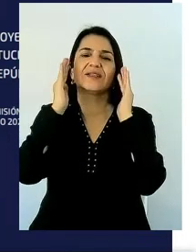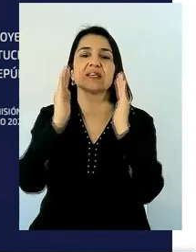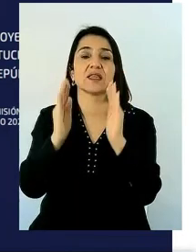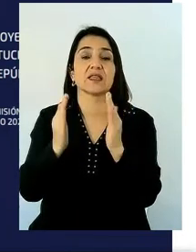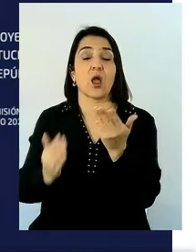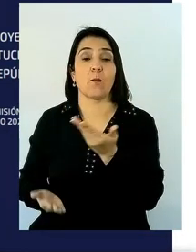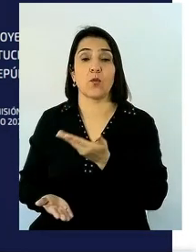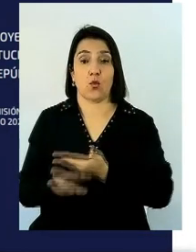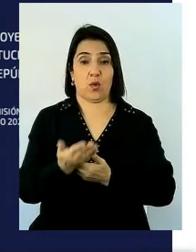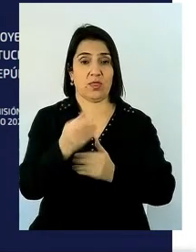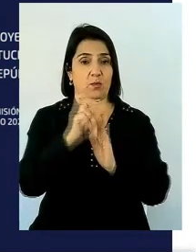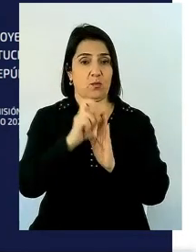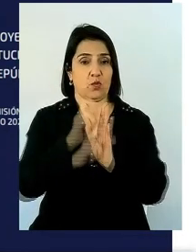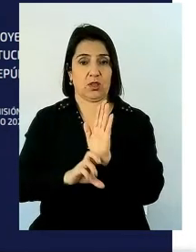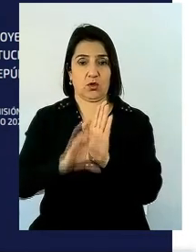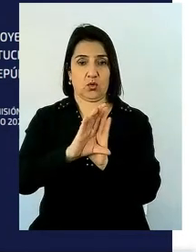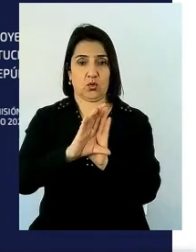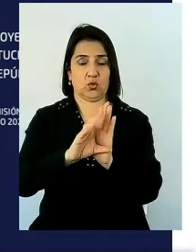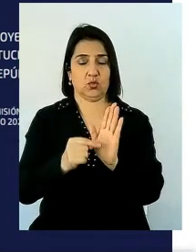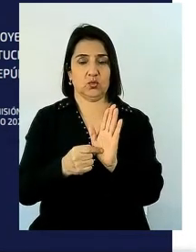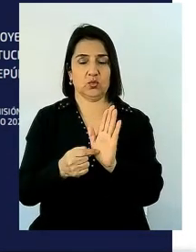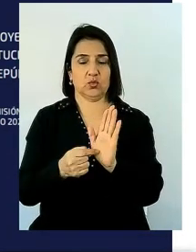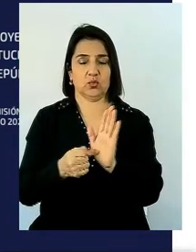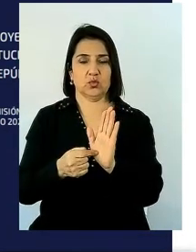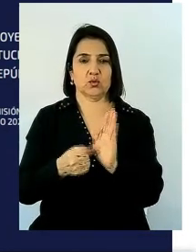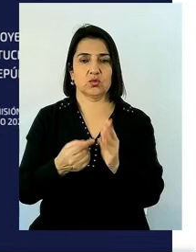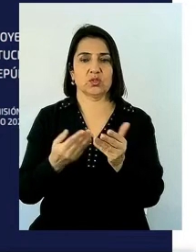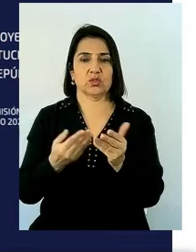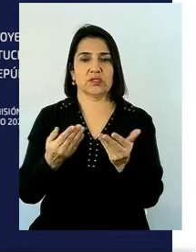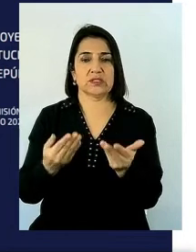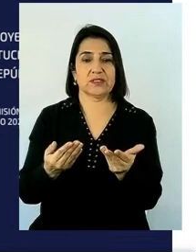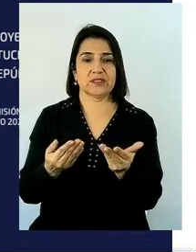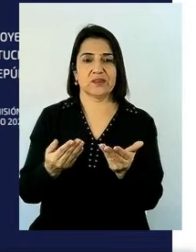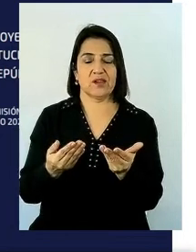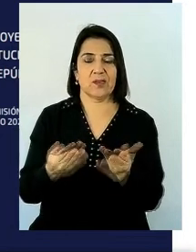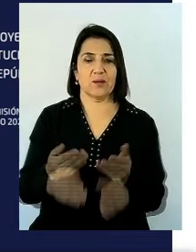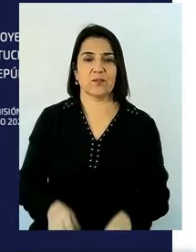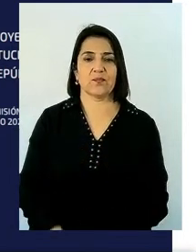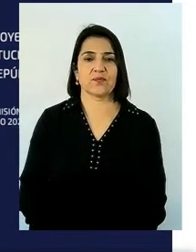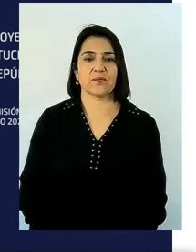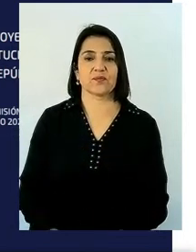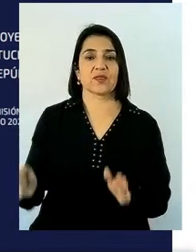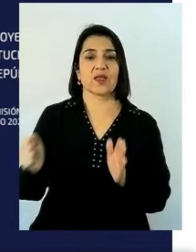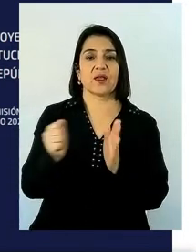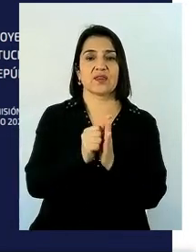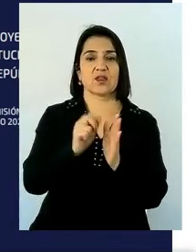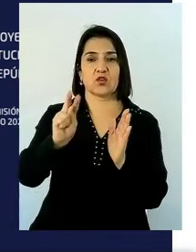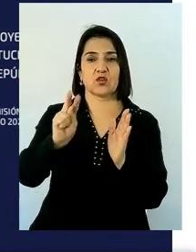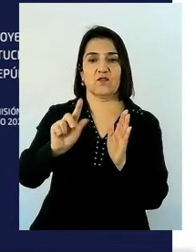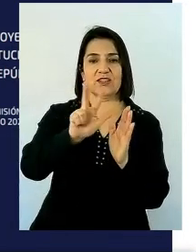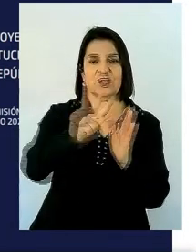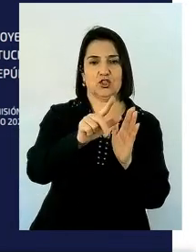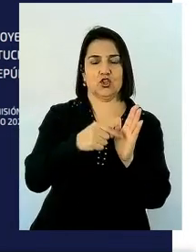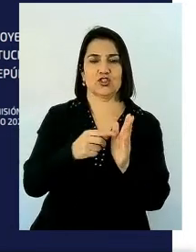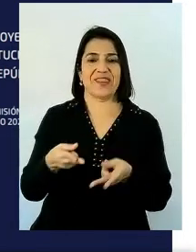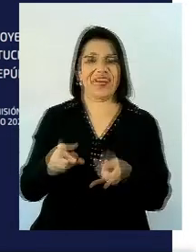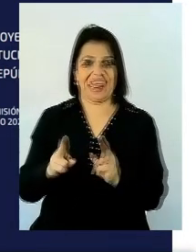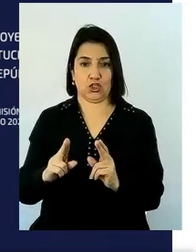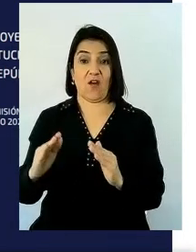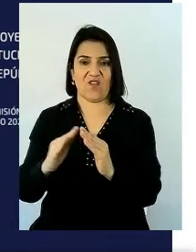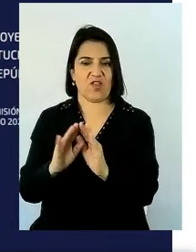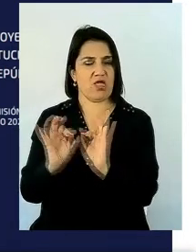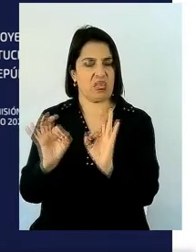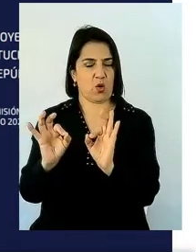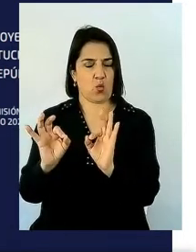anteproyecto y se menciona en el artículo 28 el derecho a la vivienda adecuada, ¿cierto? El de que el Estado